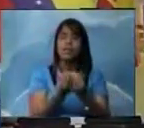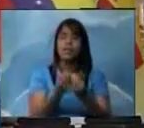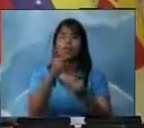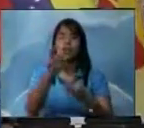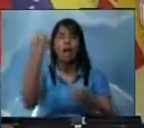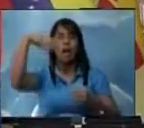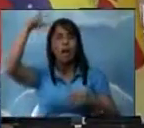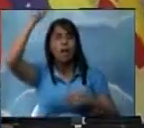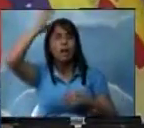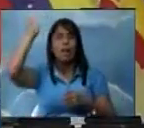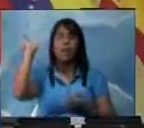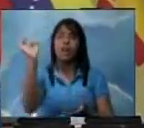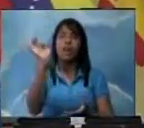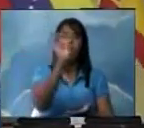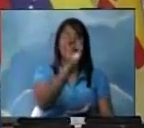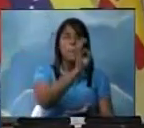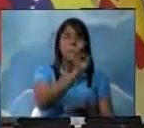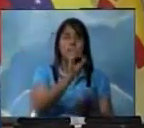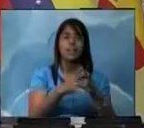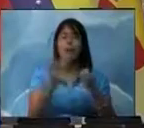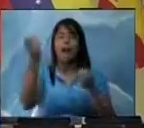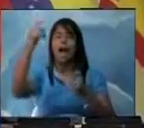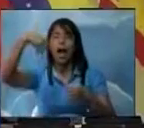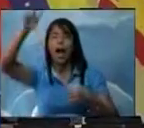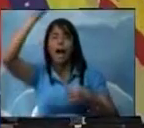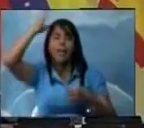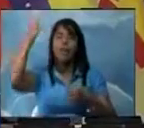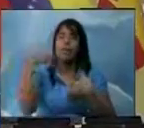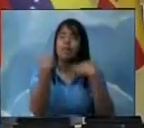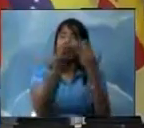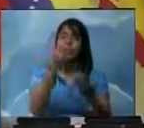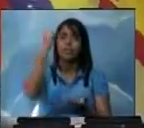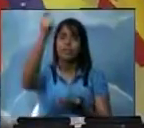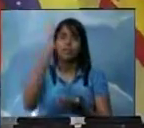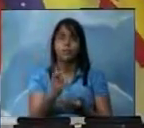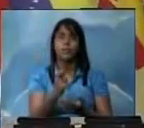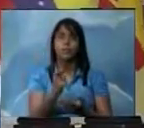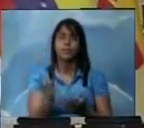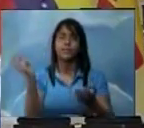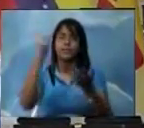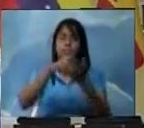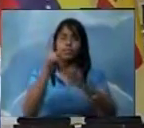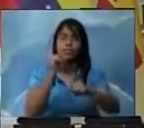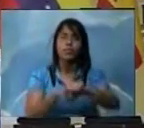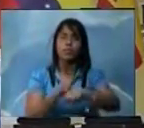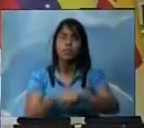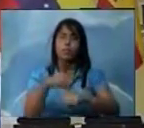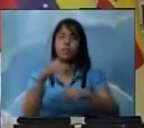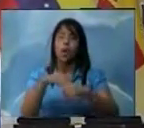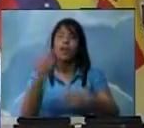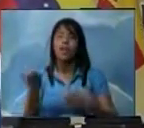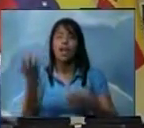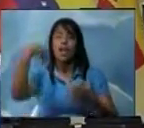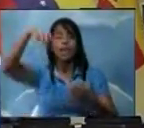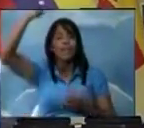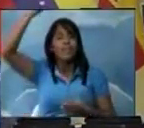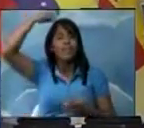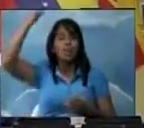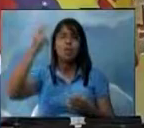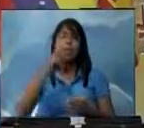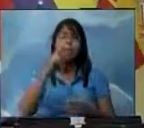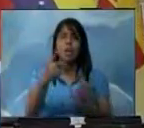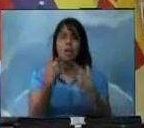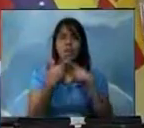al rey le va a predicar, al rey le va a dar testimonio. Y llega un momento en que el rey ve